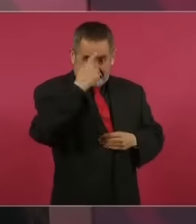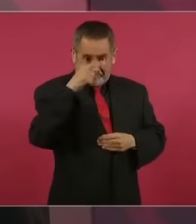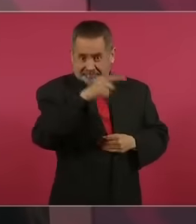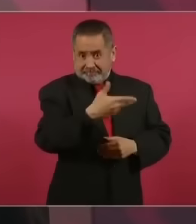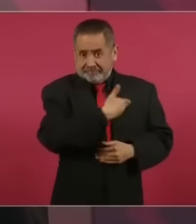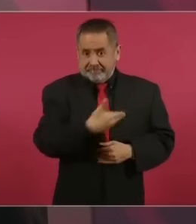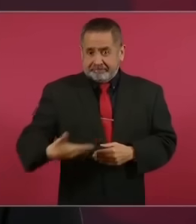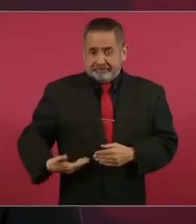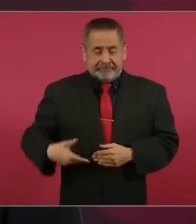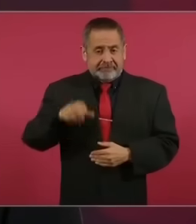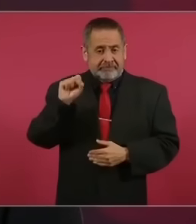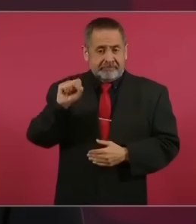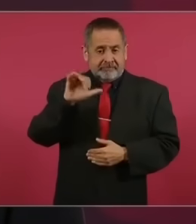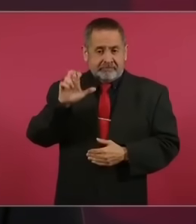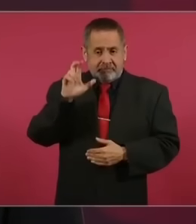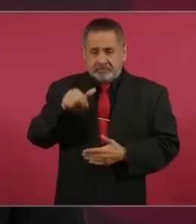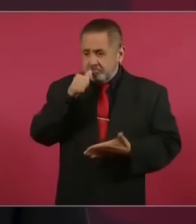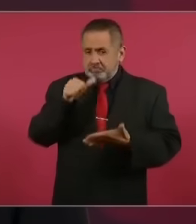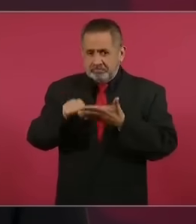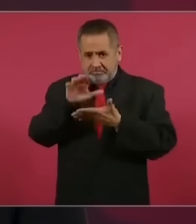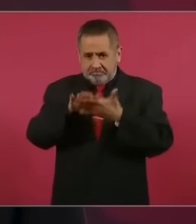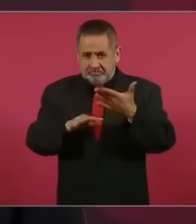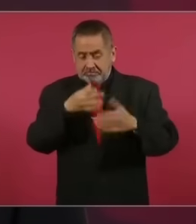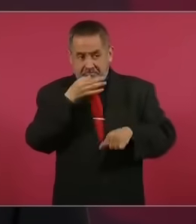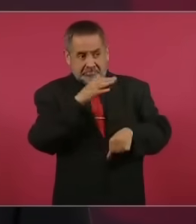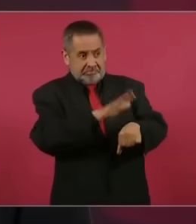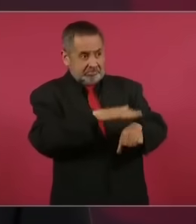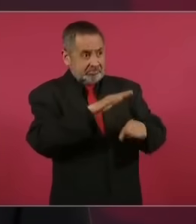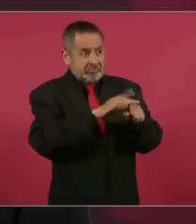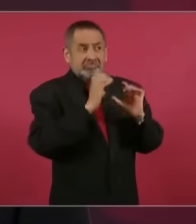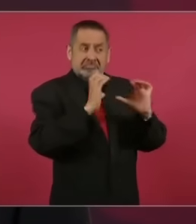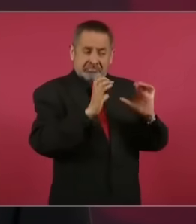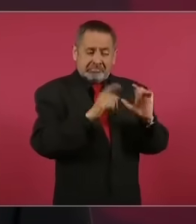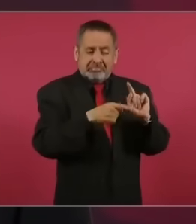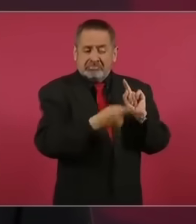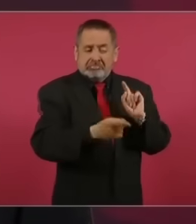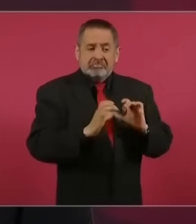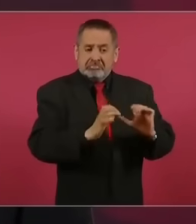de la Suprema Corte de Justicia advirtiéndole sobre este asunto.